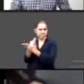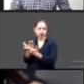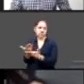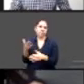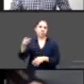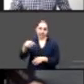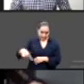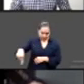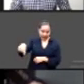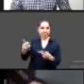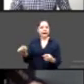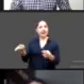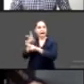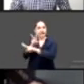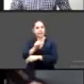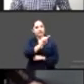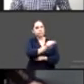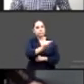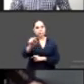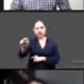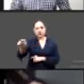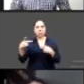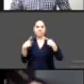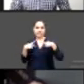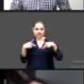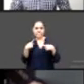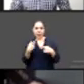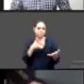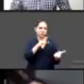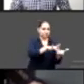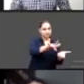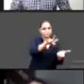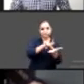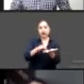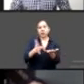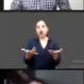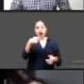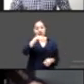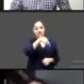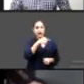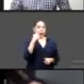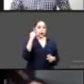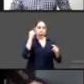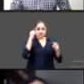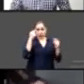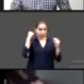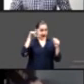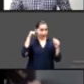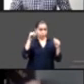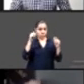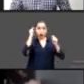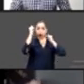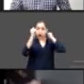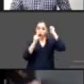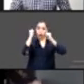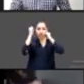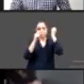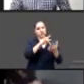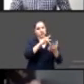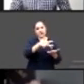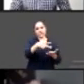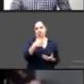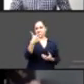económicamente. Acapulco depende del turismo y cuando no hay turismo no hay la forma de obtener ingresos en muchas familias